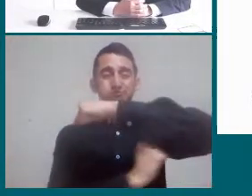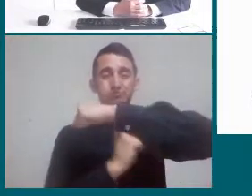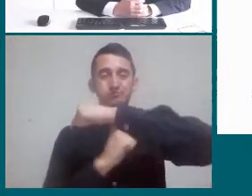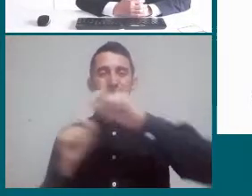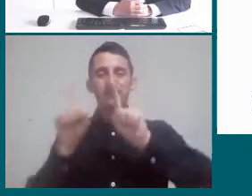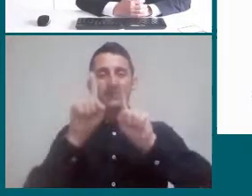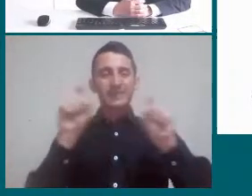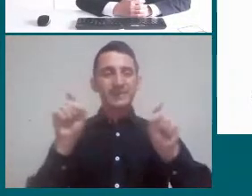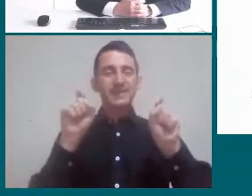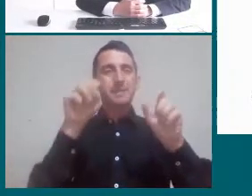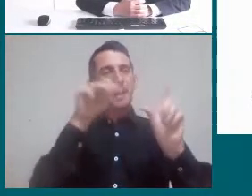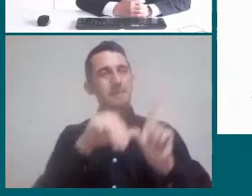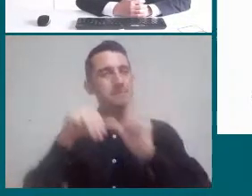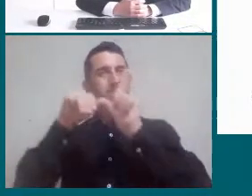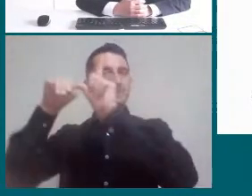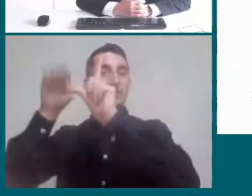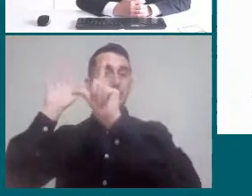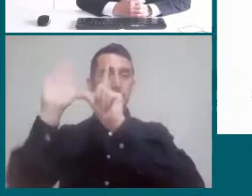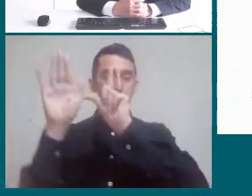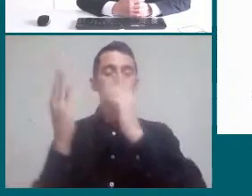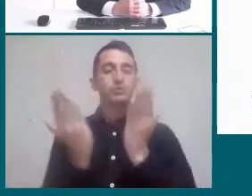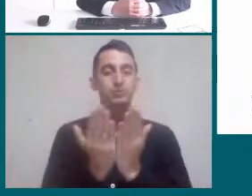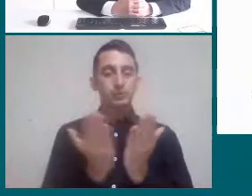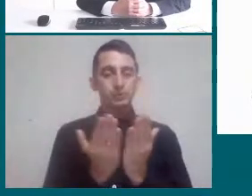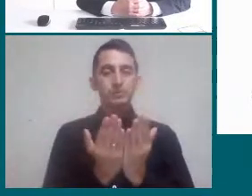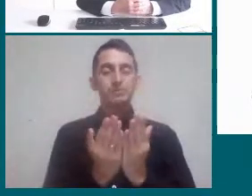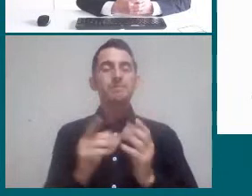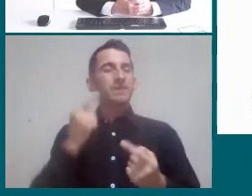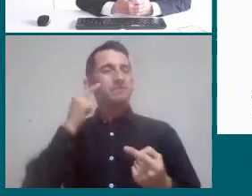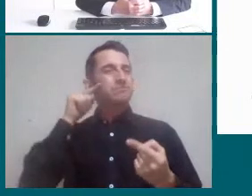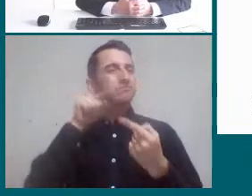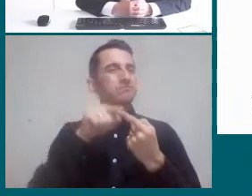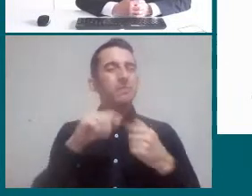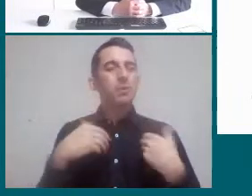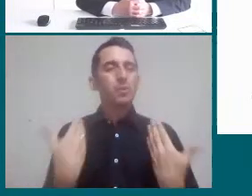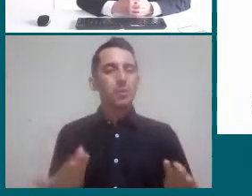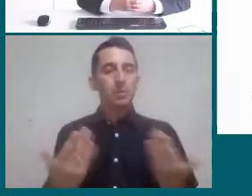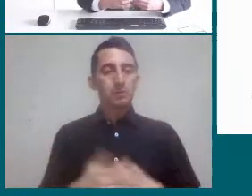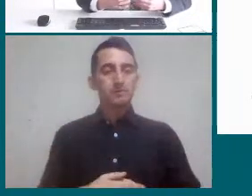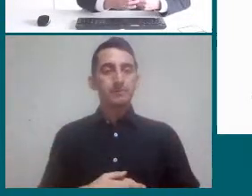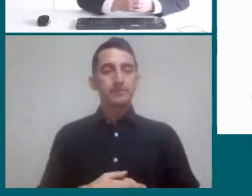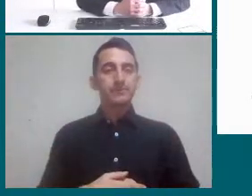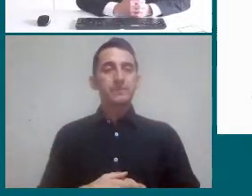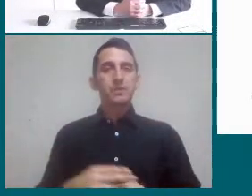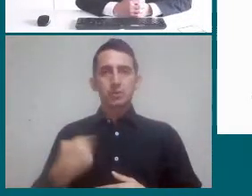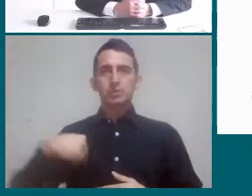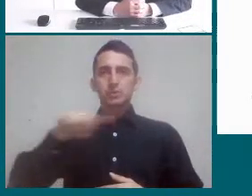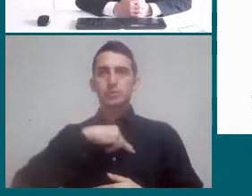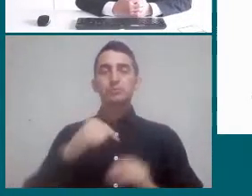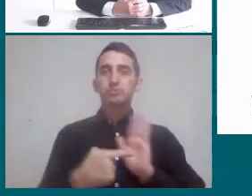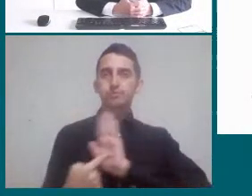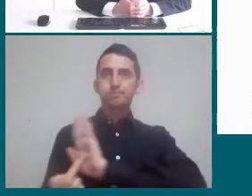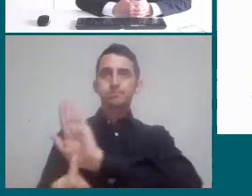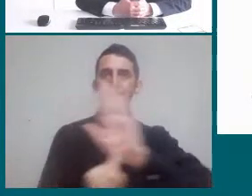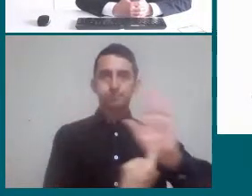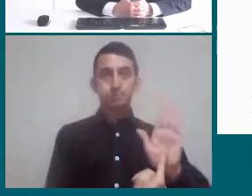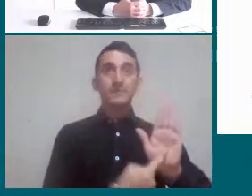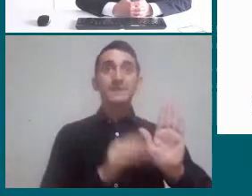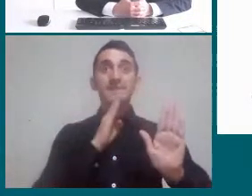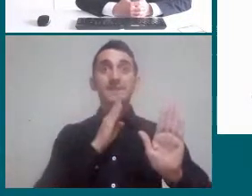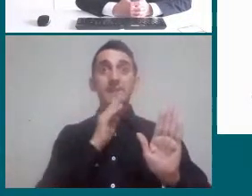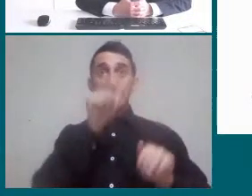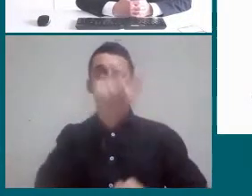de las maestrías de educación. Y pues la idea de nosotros es de pronto darnos a conocer, de pronto si las personas